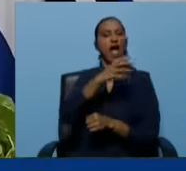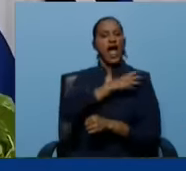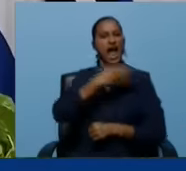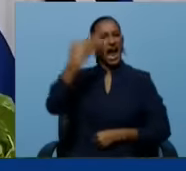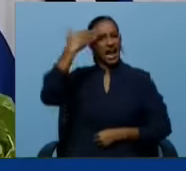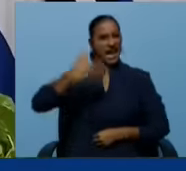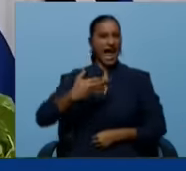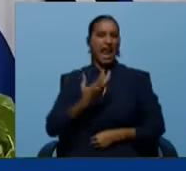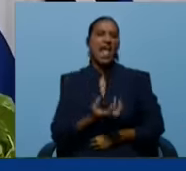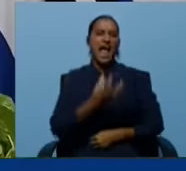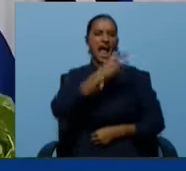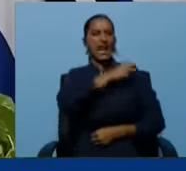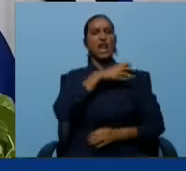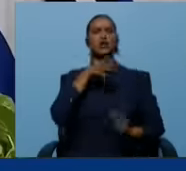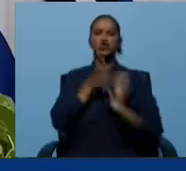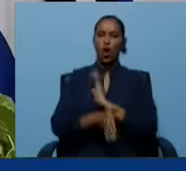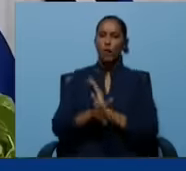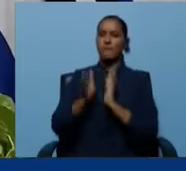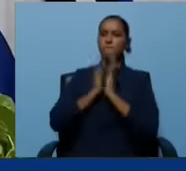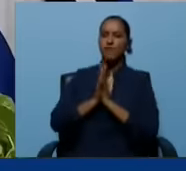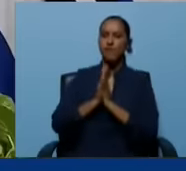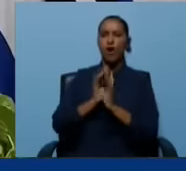le ofrecían el cielo y la tierra.